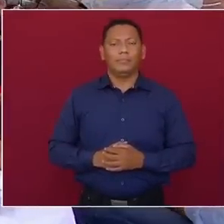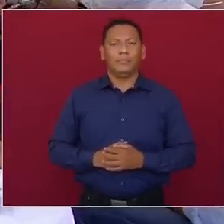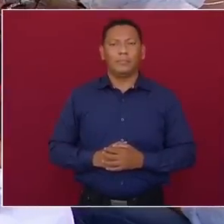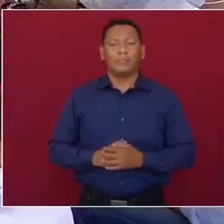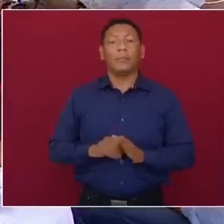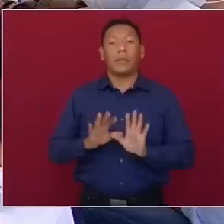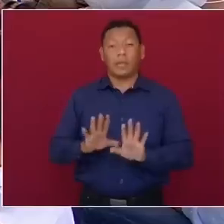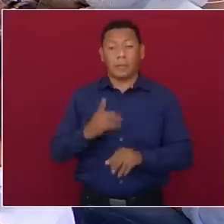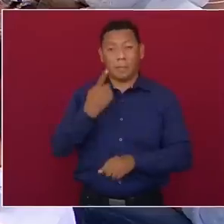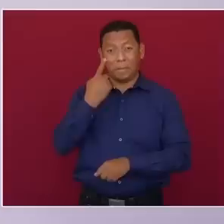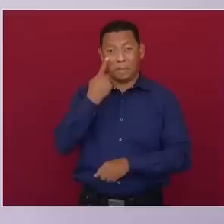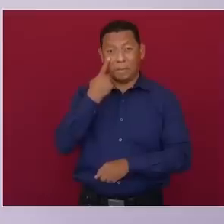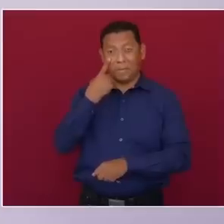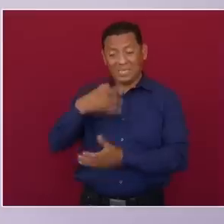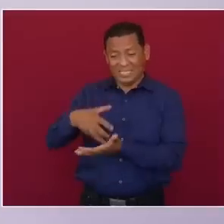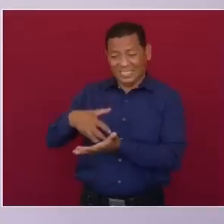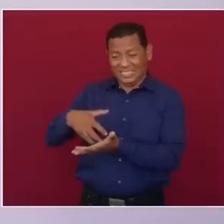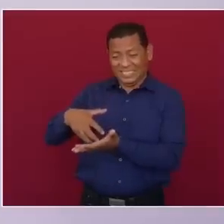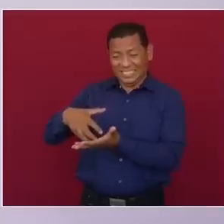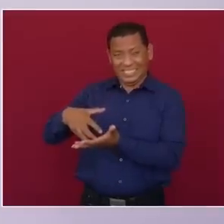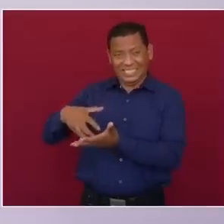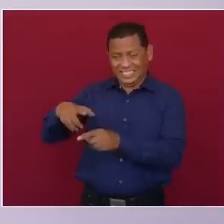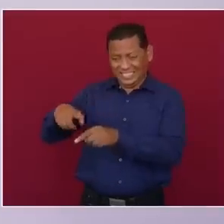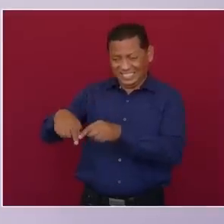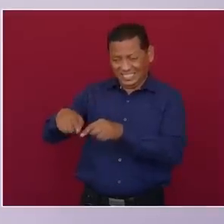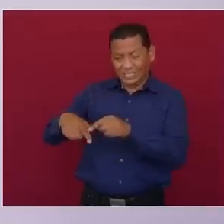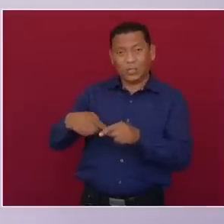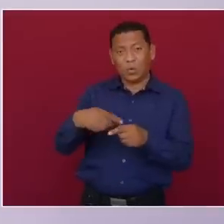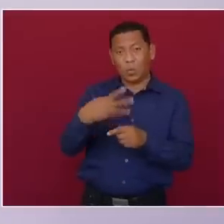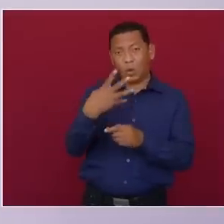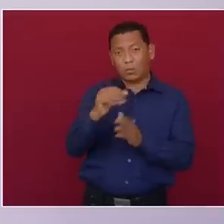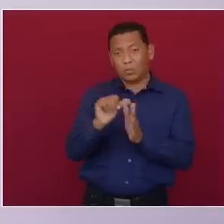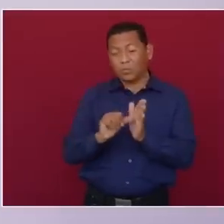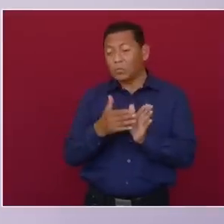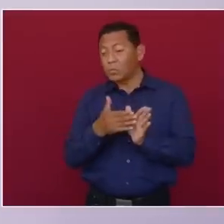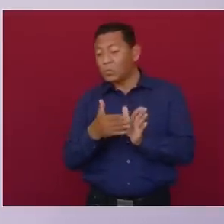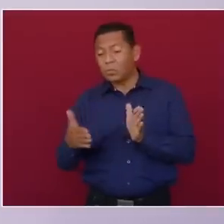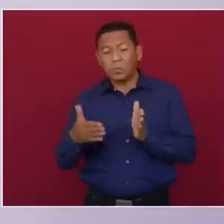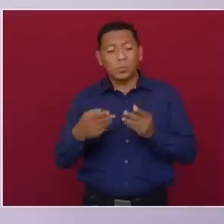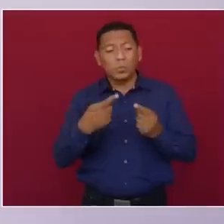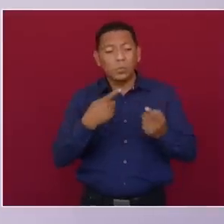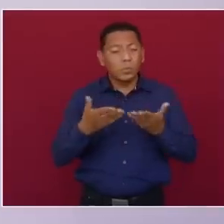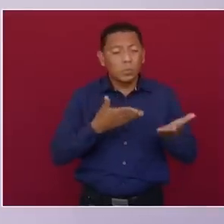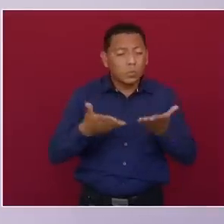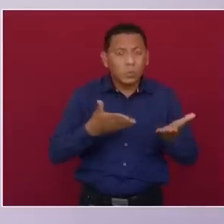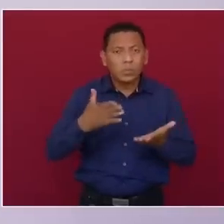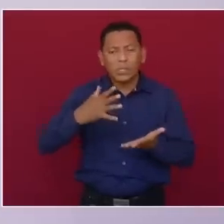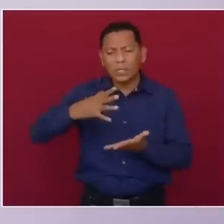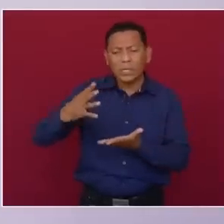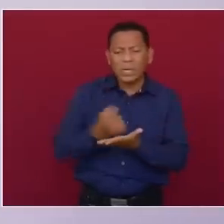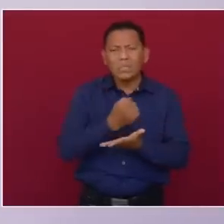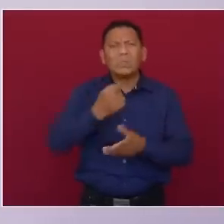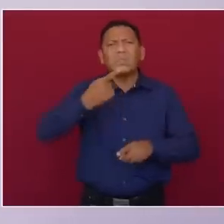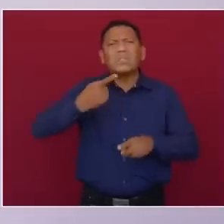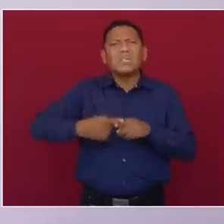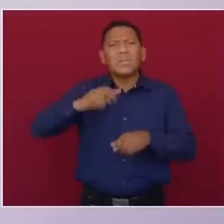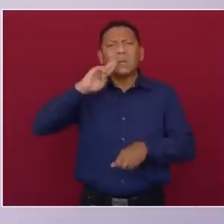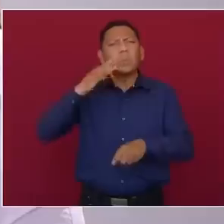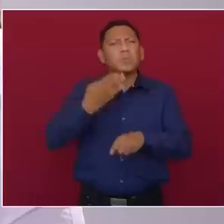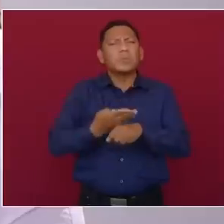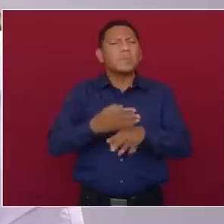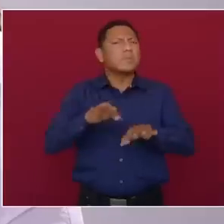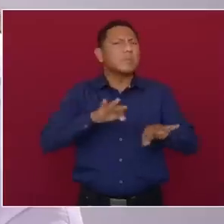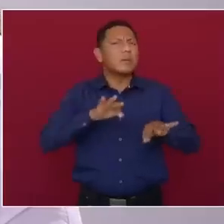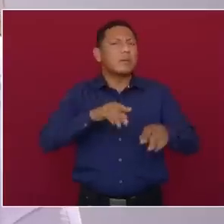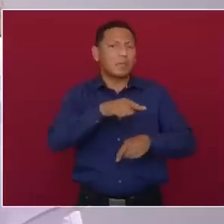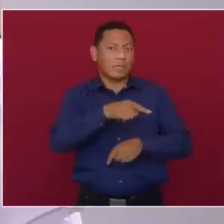El dragado se licitó 4 meses más tarde y quien ganó la licitación para hacer este gran trabajo